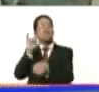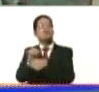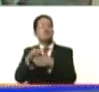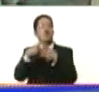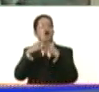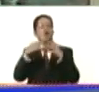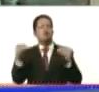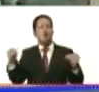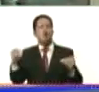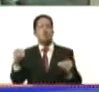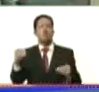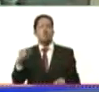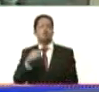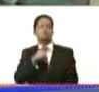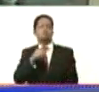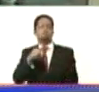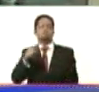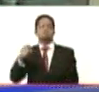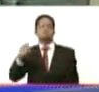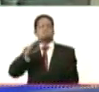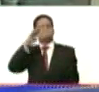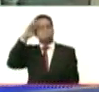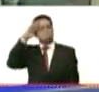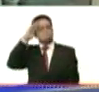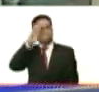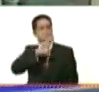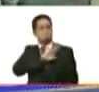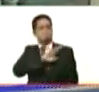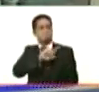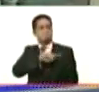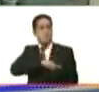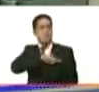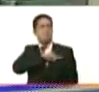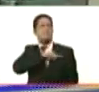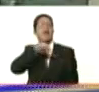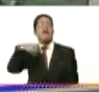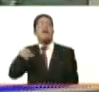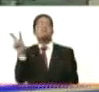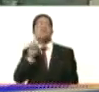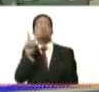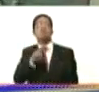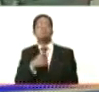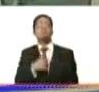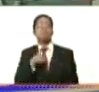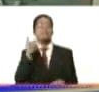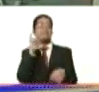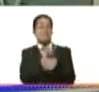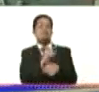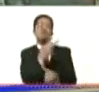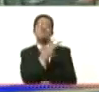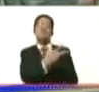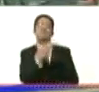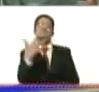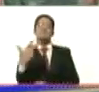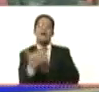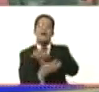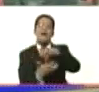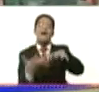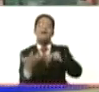traiciones a Cipriano Castro, a Isaías Medina Angarita, la traición del 23 de enero y del puntofijismo.